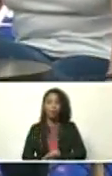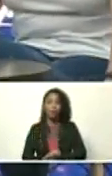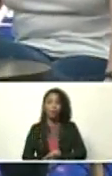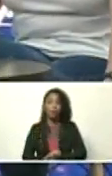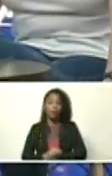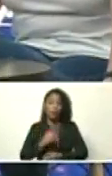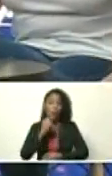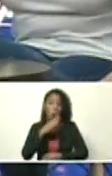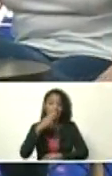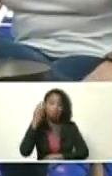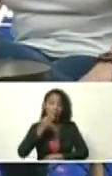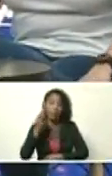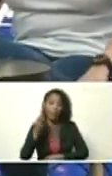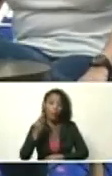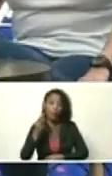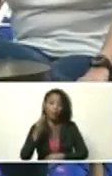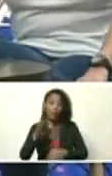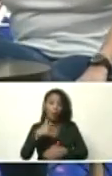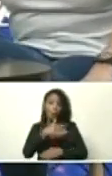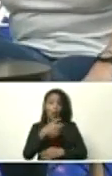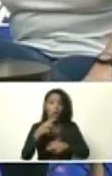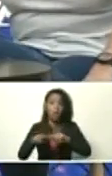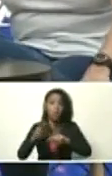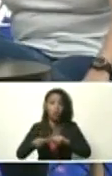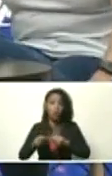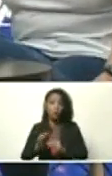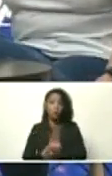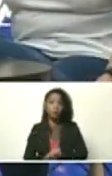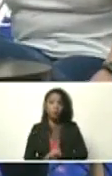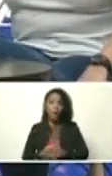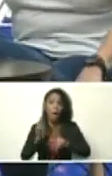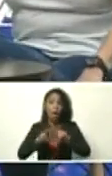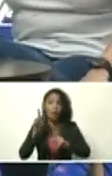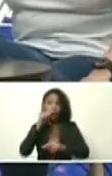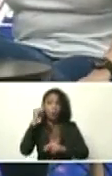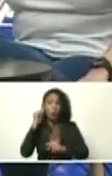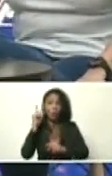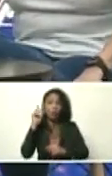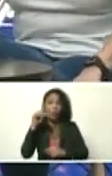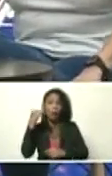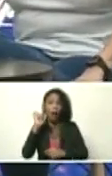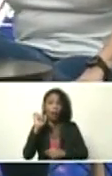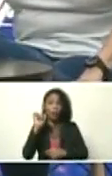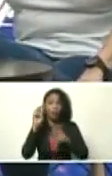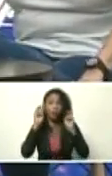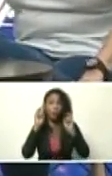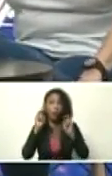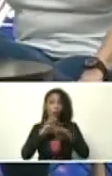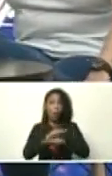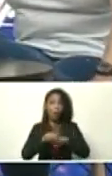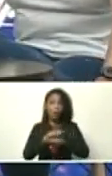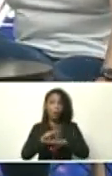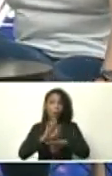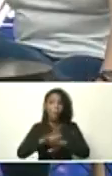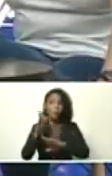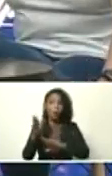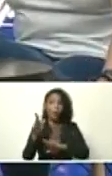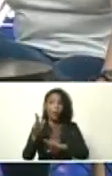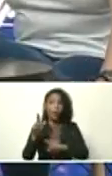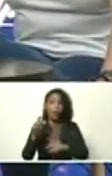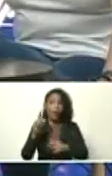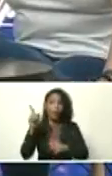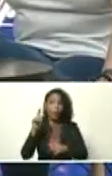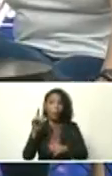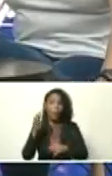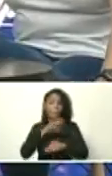Bueno, y de verdad que, y en cuanto a los niños, pues... Bueno, para niños y también tiene un mercado importante en los ministros porque es antiestresante, ¿ves? Todo